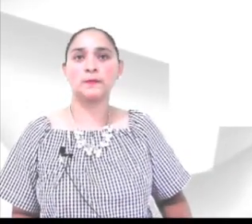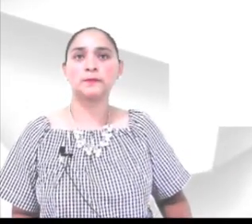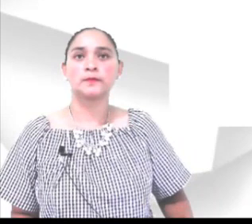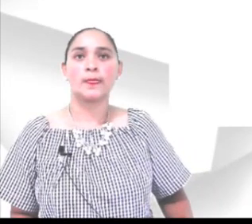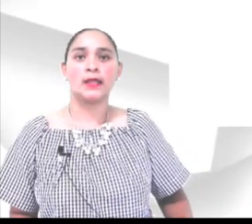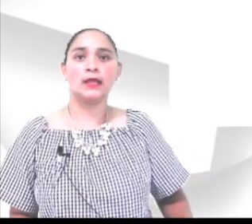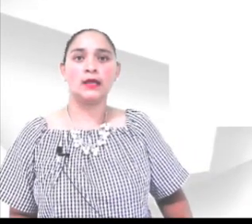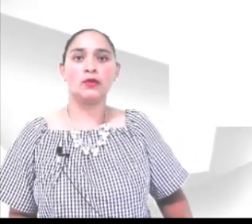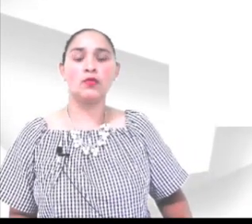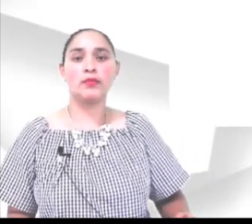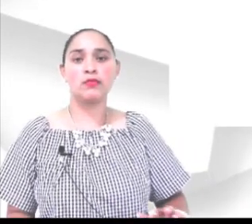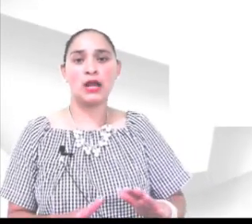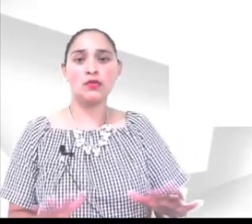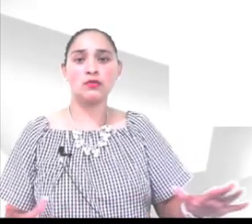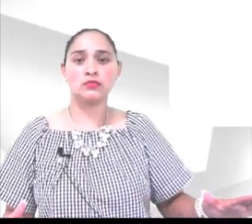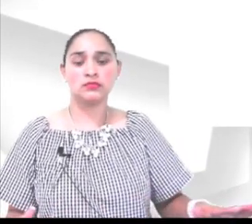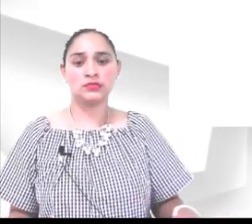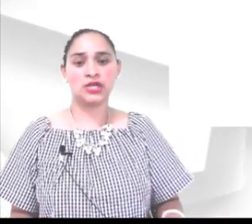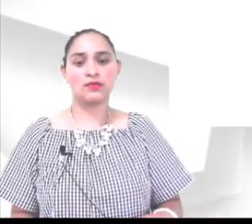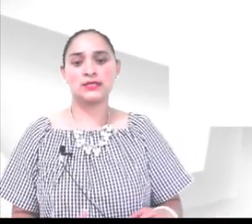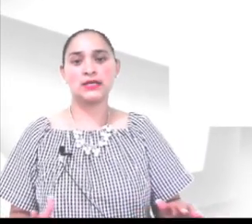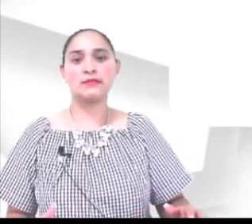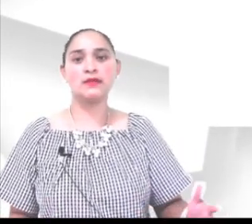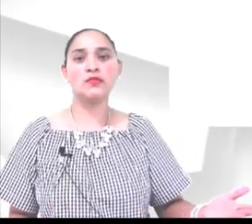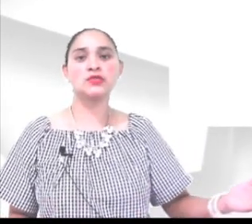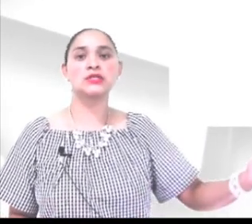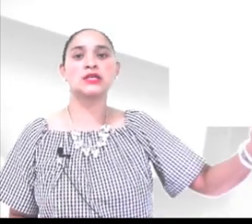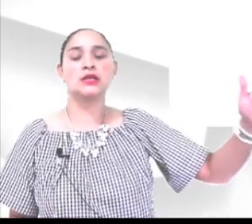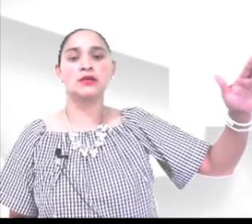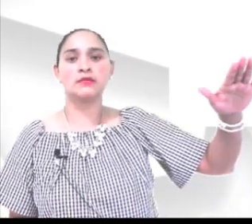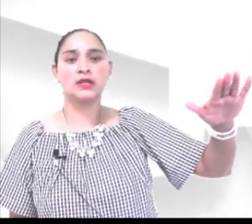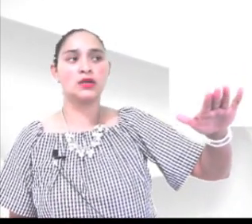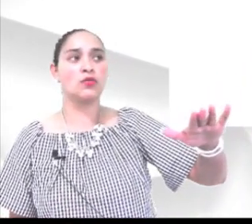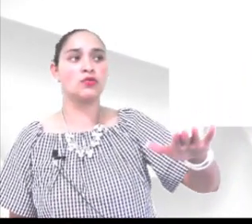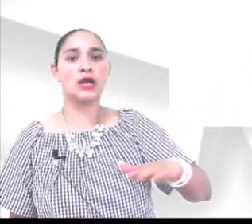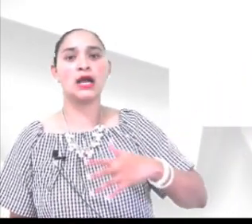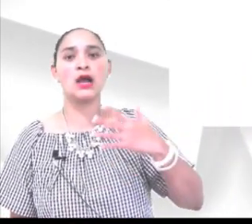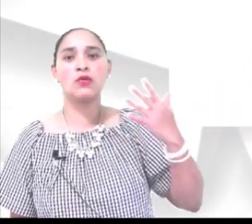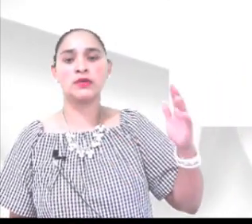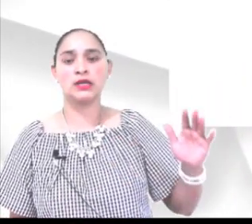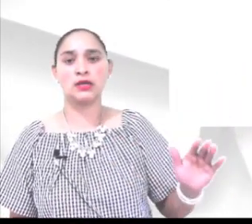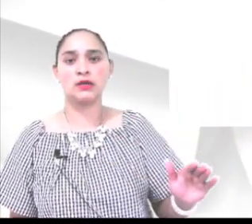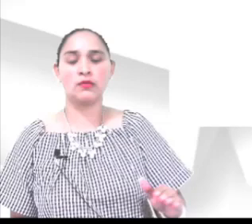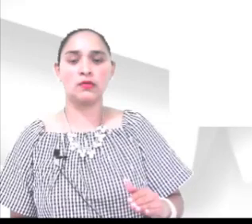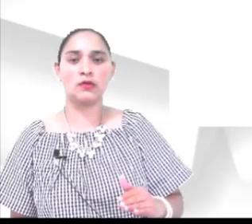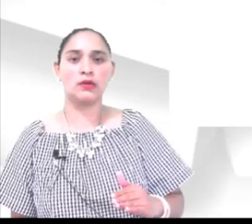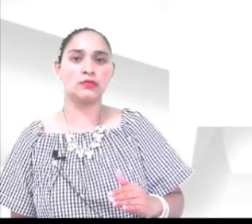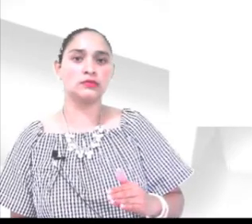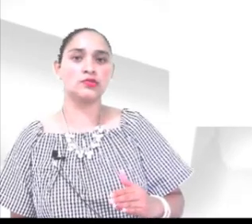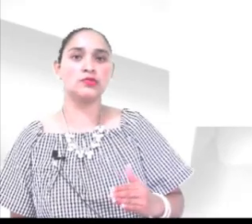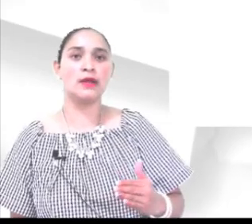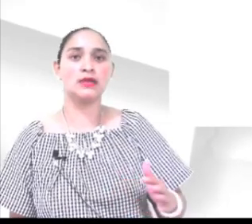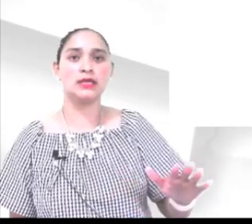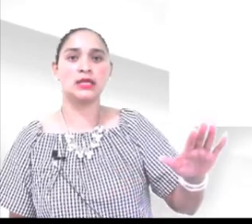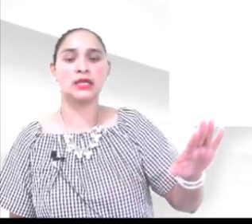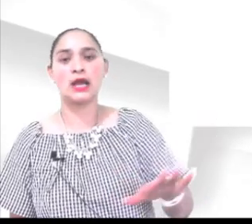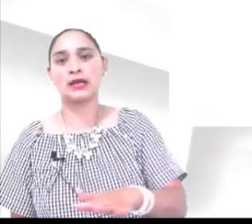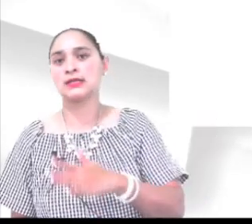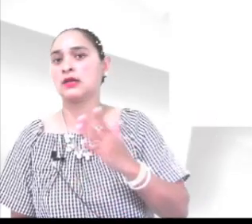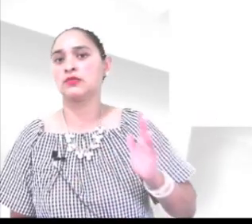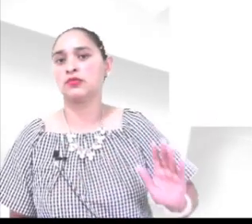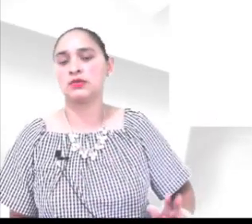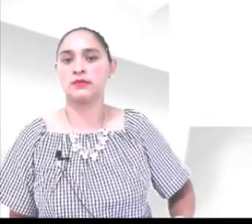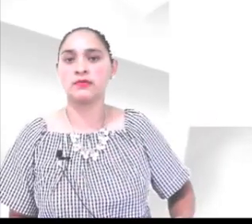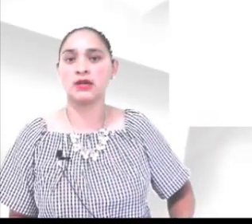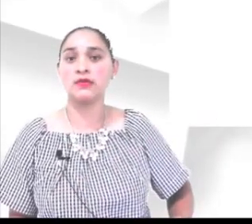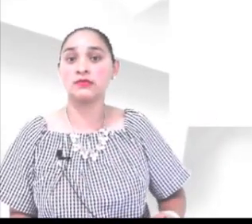ejemplo, un poblado ya no va a ser el mismo si viene un huracán o viene un tsunami y